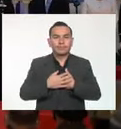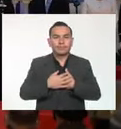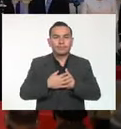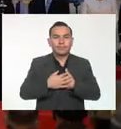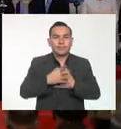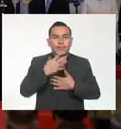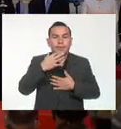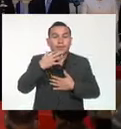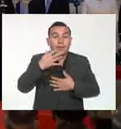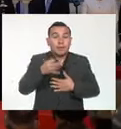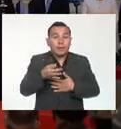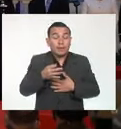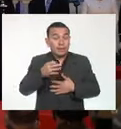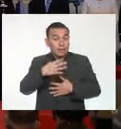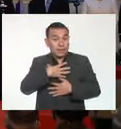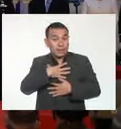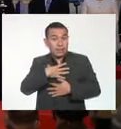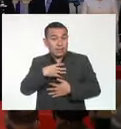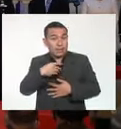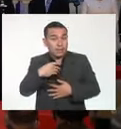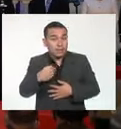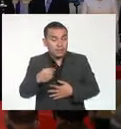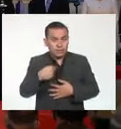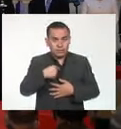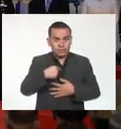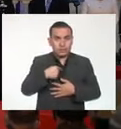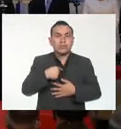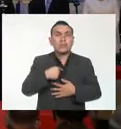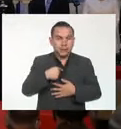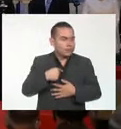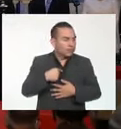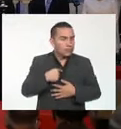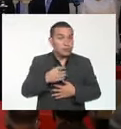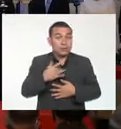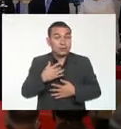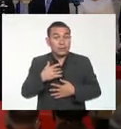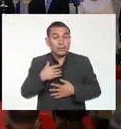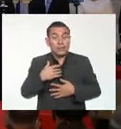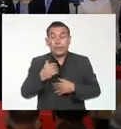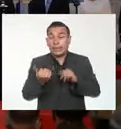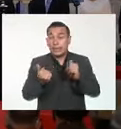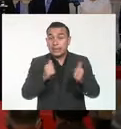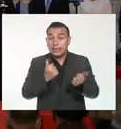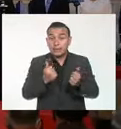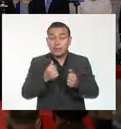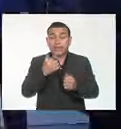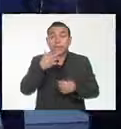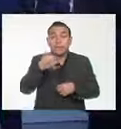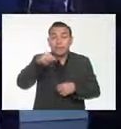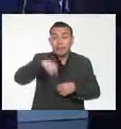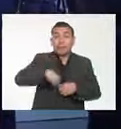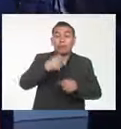A muchos de ustedes les gusta lo que estoy diciendo, lo sé, a muchos no, pero esta es una independencia real. Y el que no le